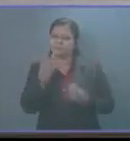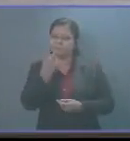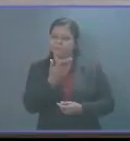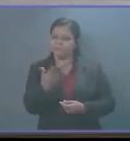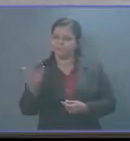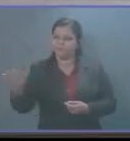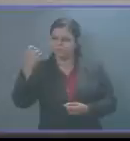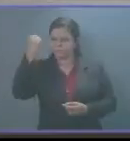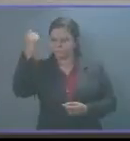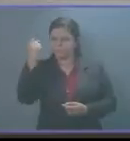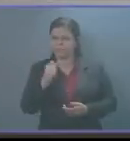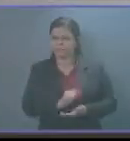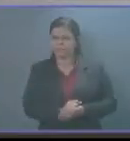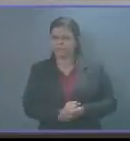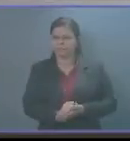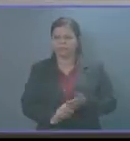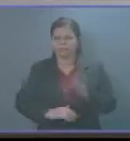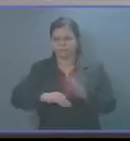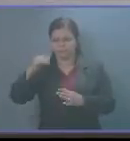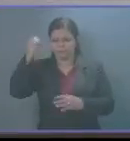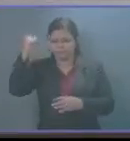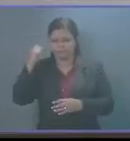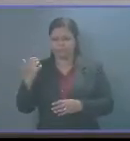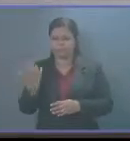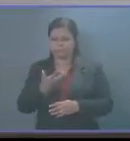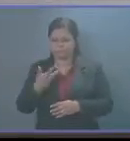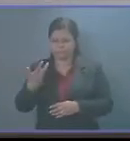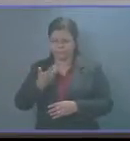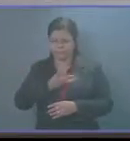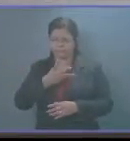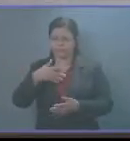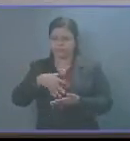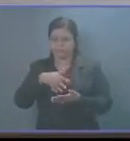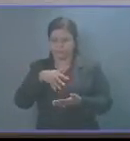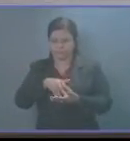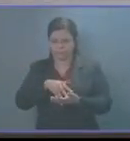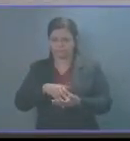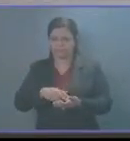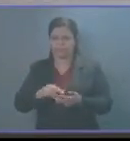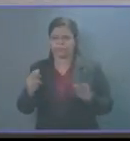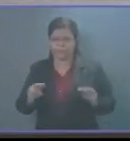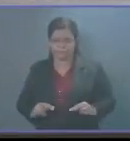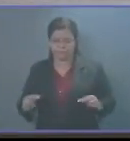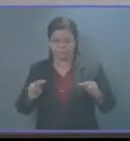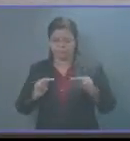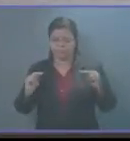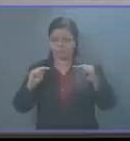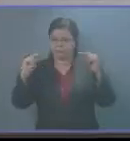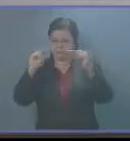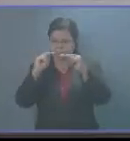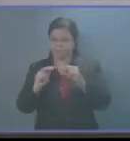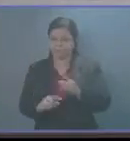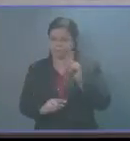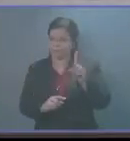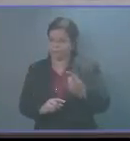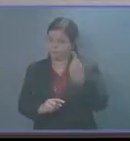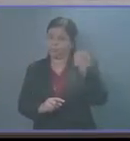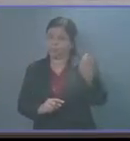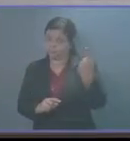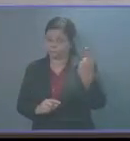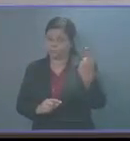históricos de mucha trascendencia para este municipio, como lo es Chalchuapa. El primero de ellos es